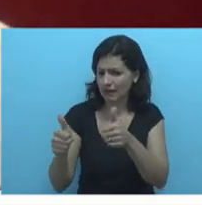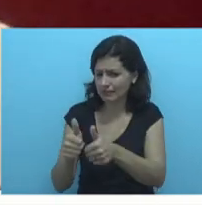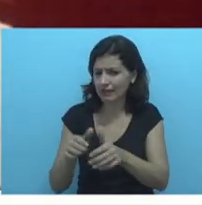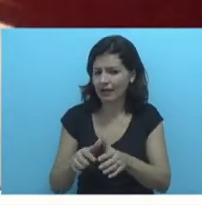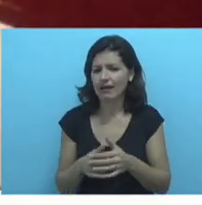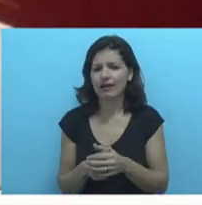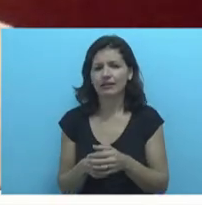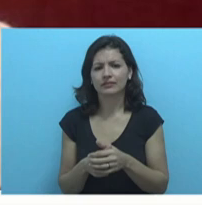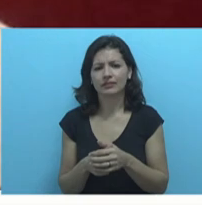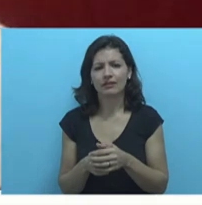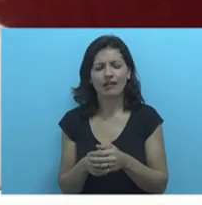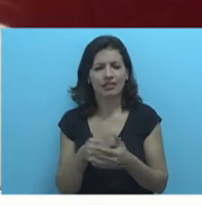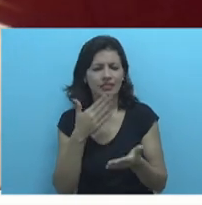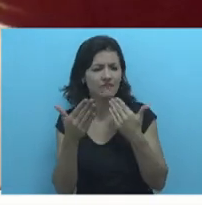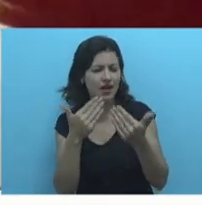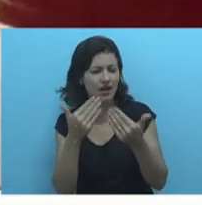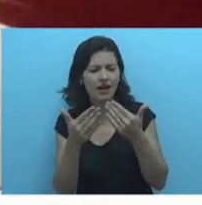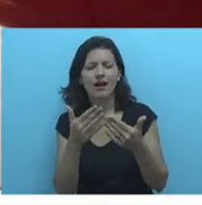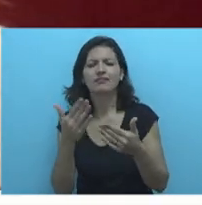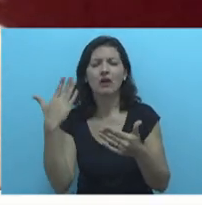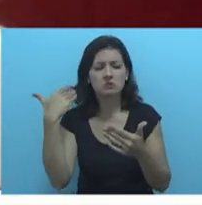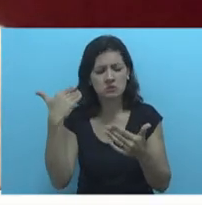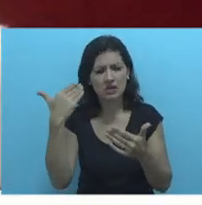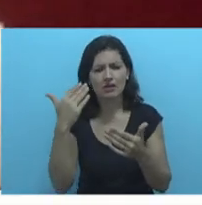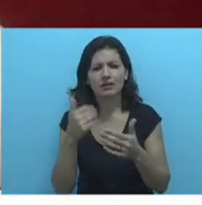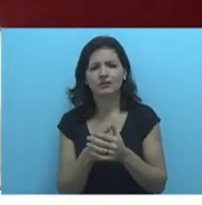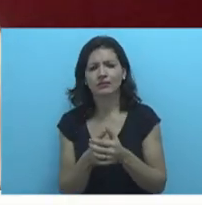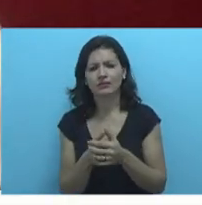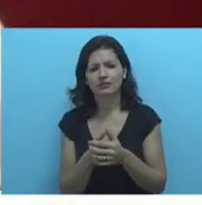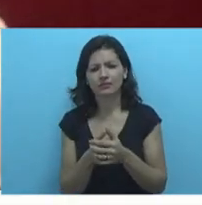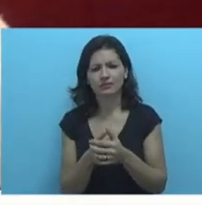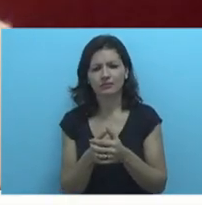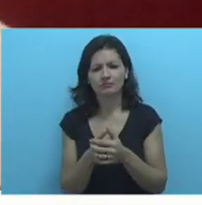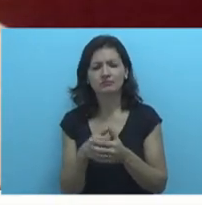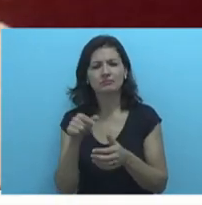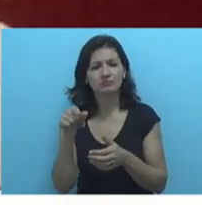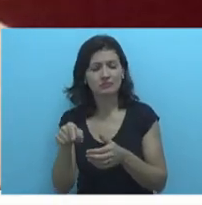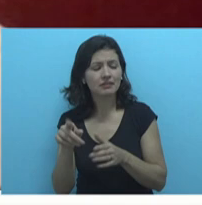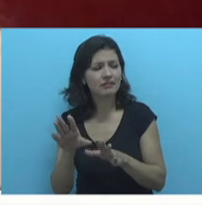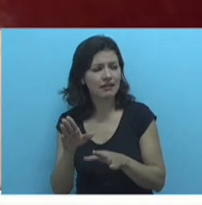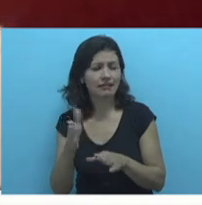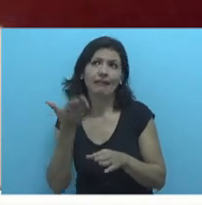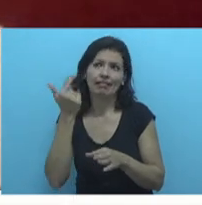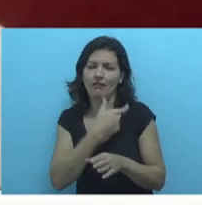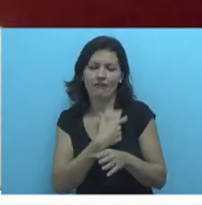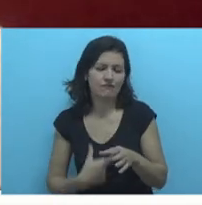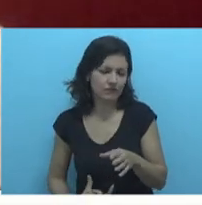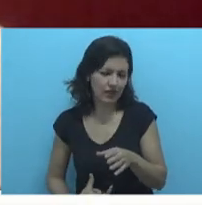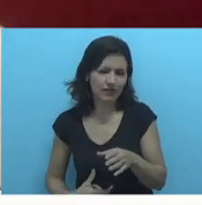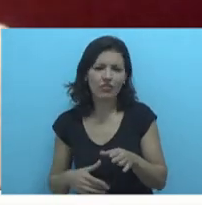esos espacios de debate, enriquecerse con esas miradas. Él, con su agenda de gobernador tan llena